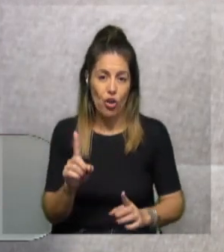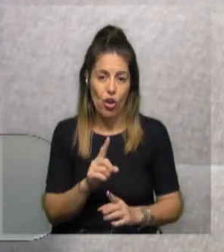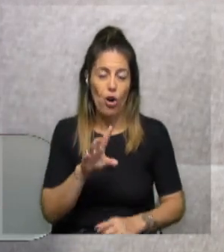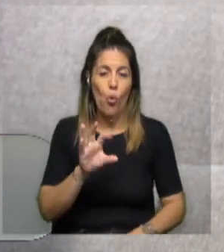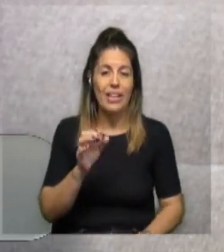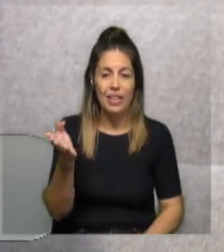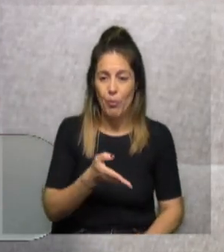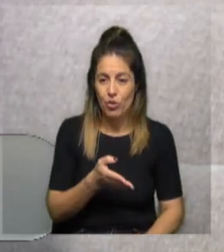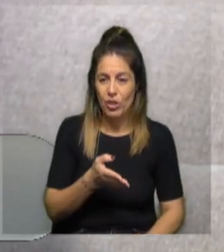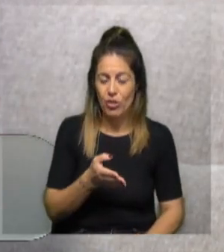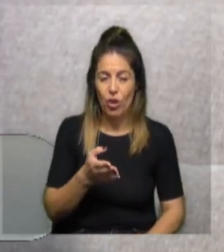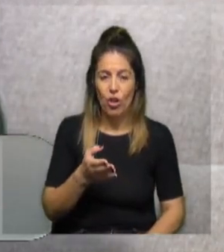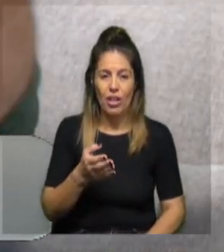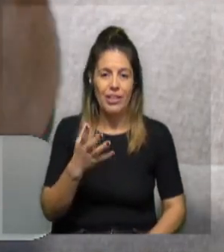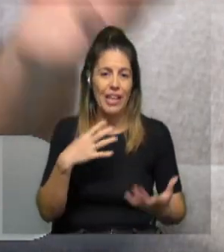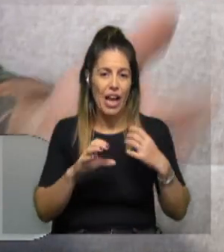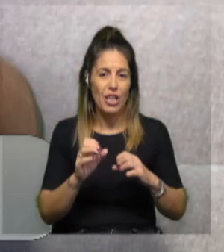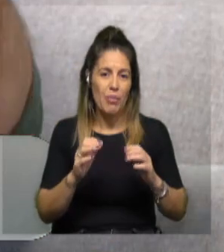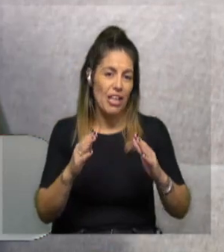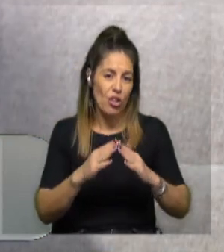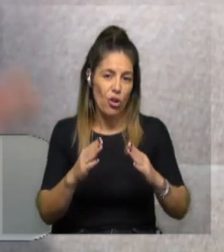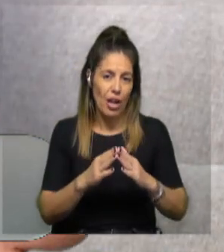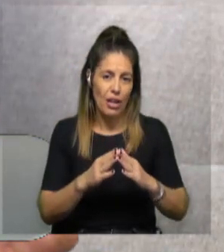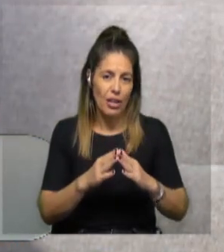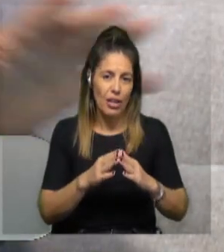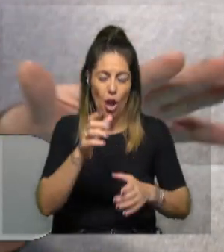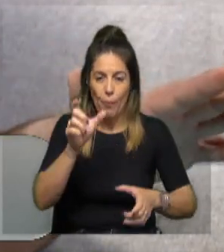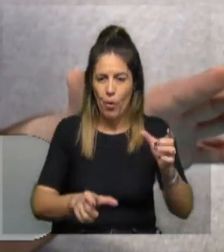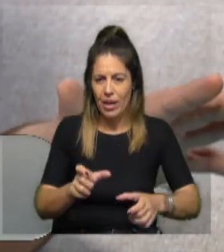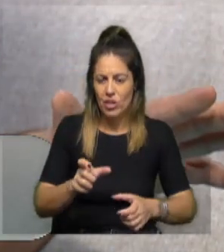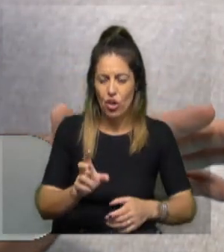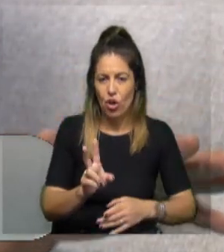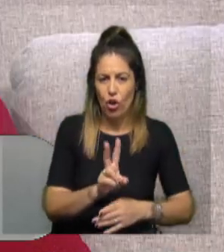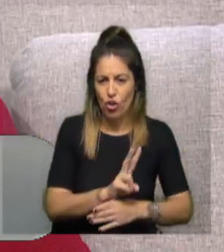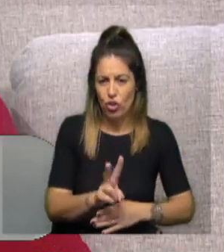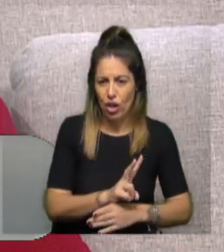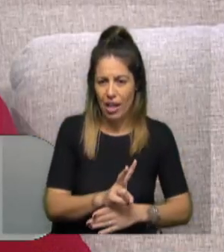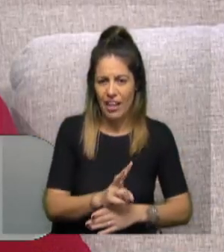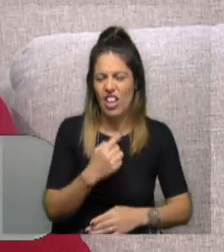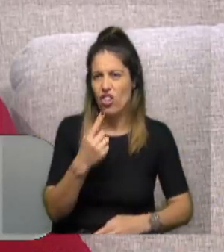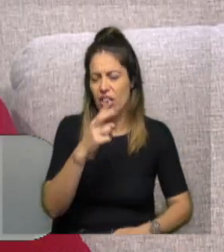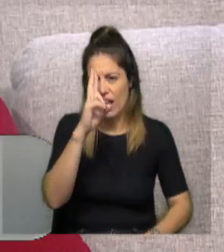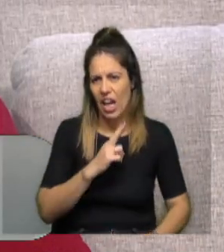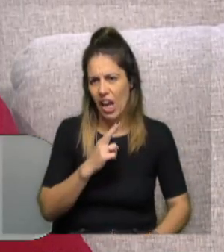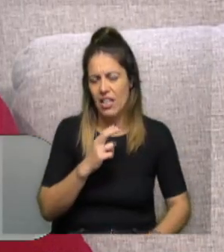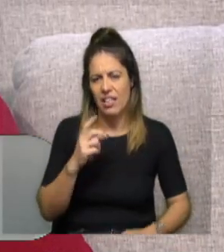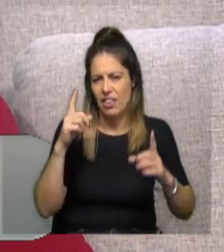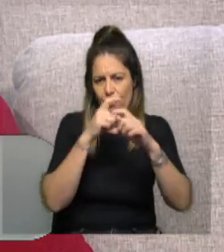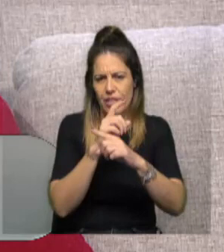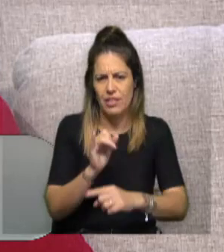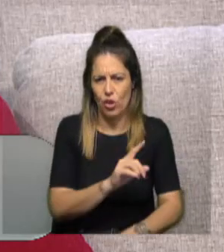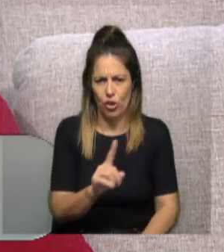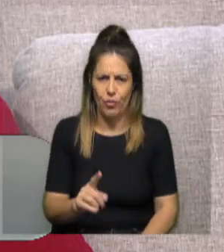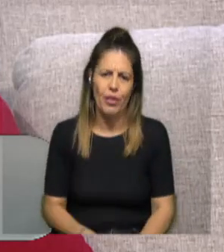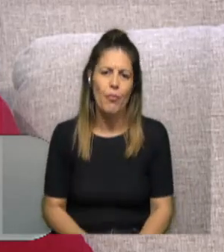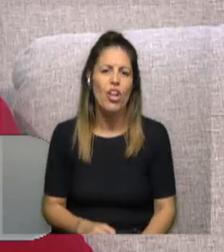40% de mascotas, tienen una población controlada, por lo tanto, no, que no me vengan con razas distintas. Claro, Ruso, pero te hago una pregunta, perdón, Flor. Sí, no, tranquilo. Ahora en la noticia esta